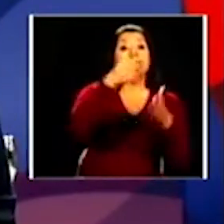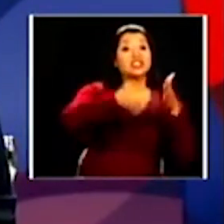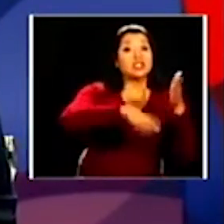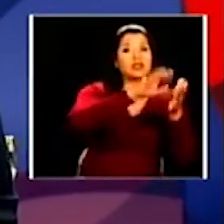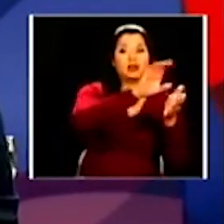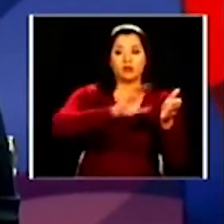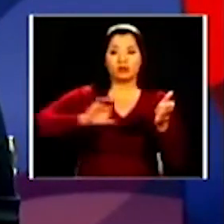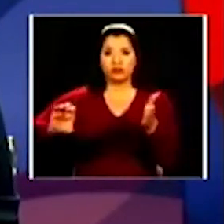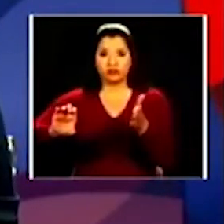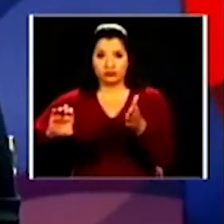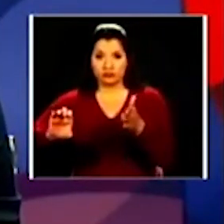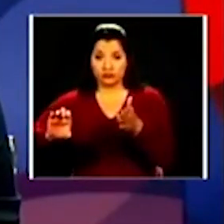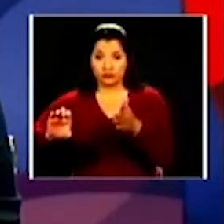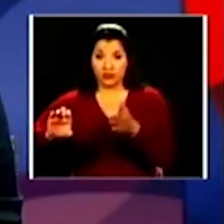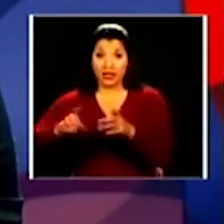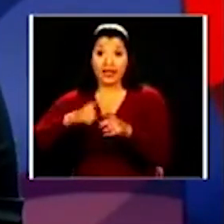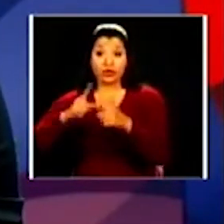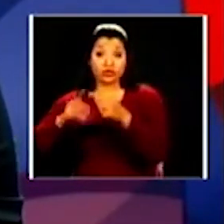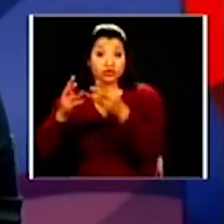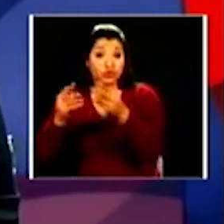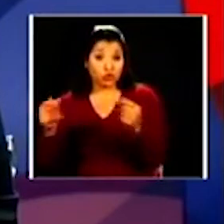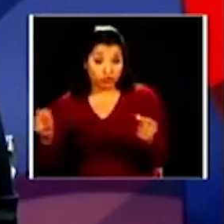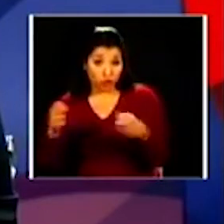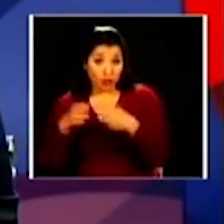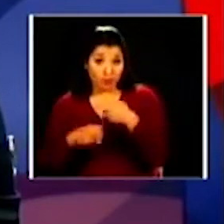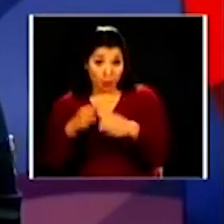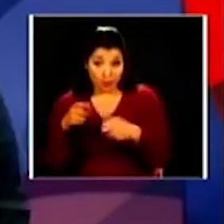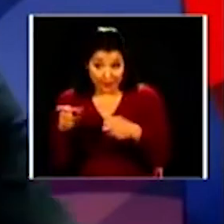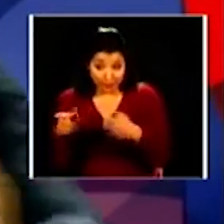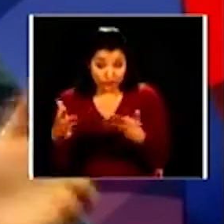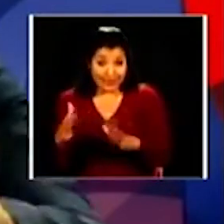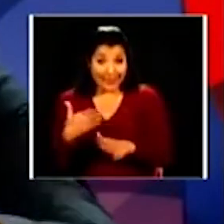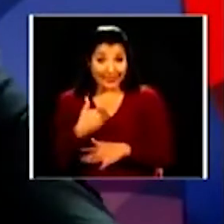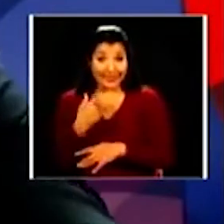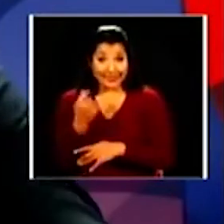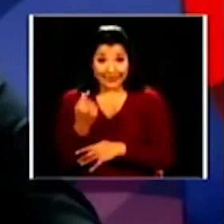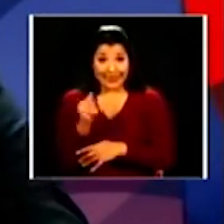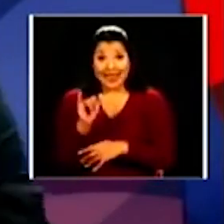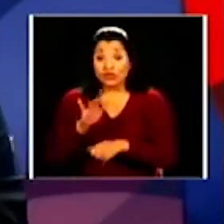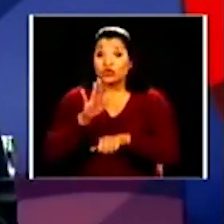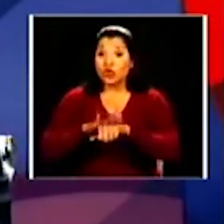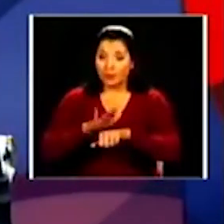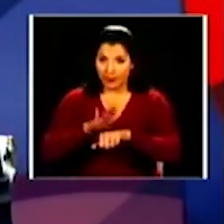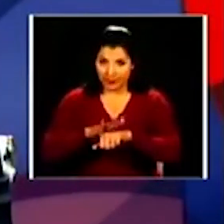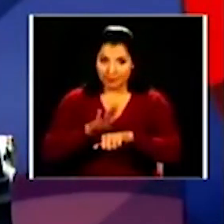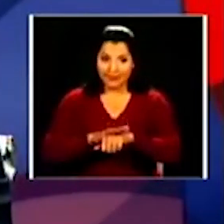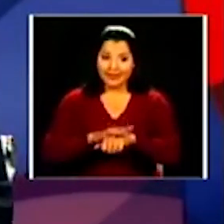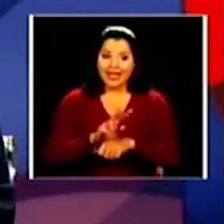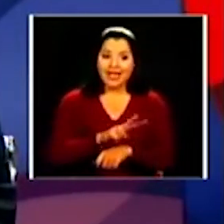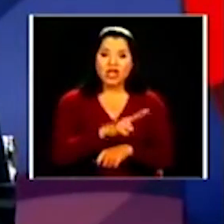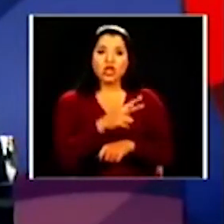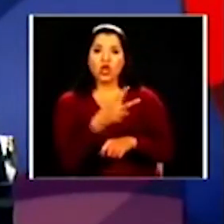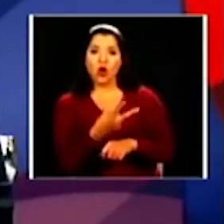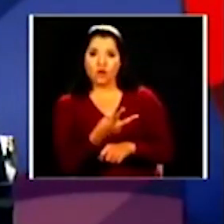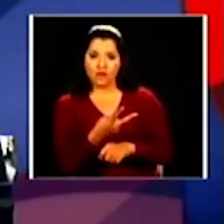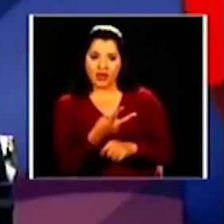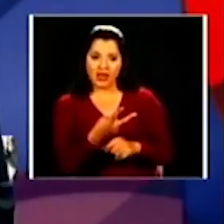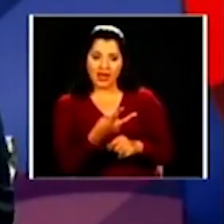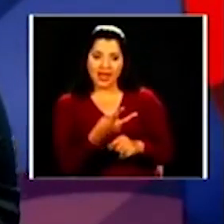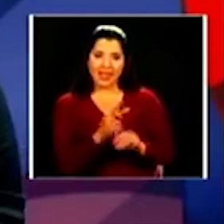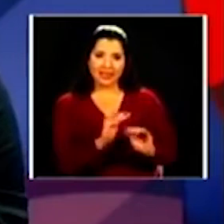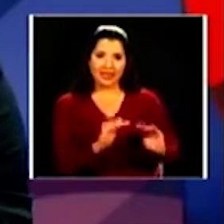bien explicó don Fabricio. Pero ahí ya están los fondos. Y esto permite esa duplicación. ¿Bajo qué modalidades? Bajo las